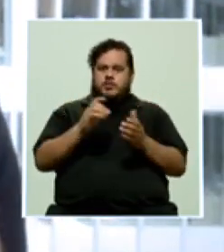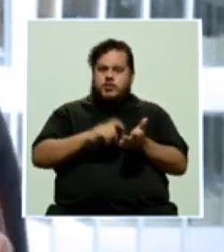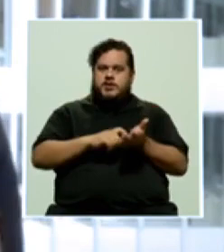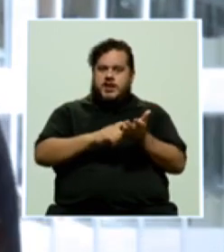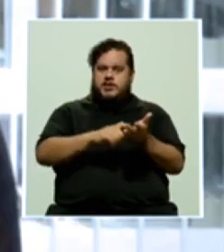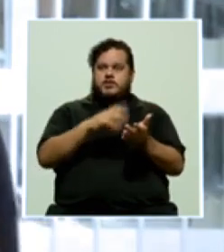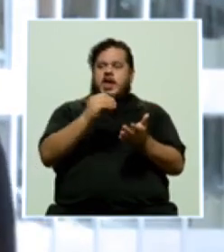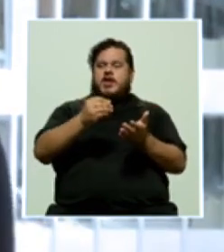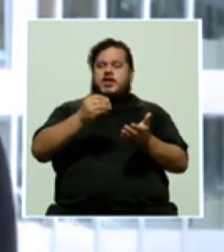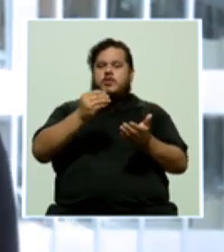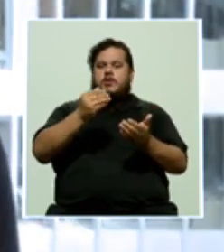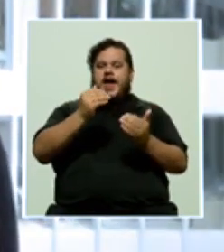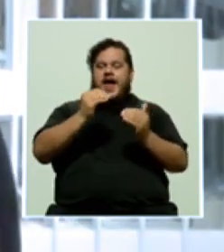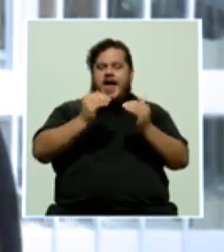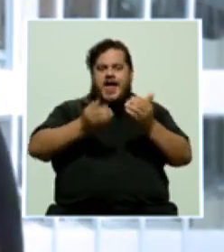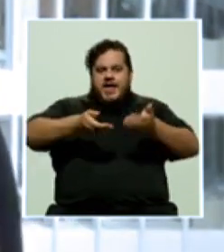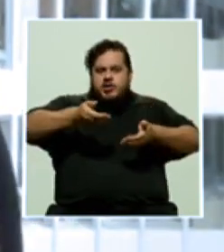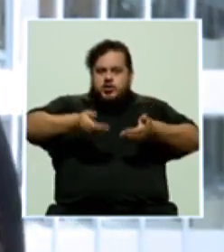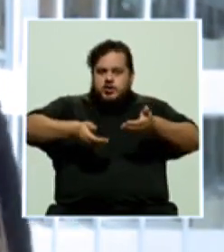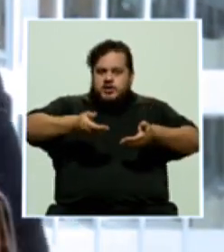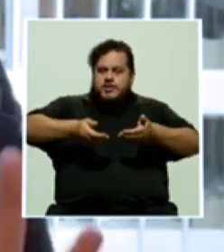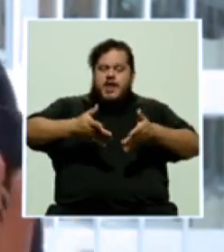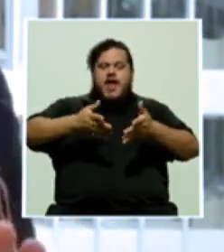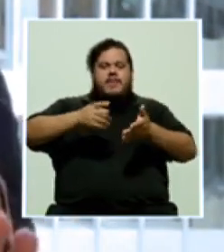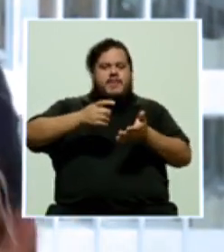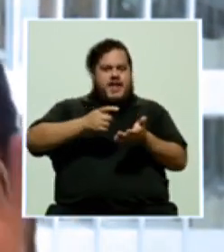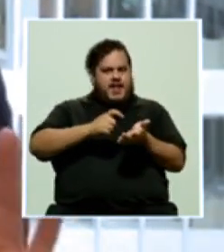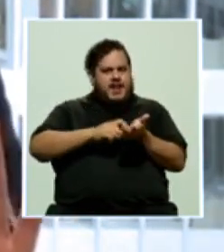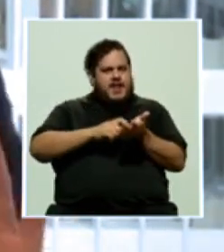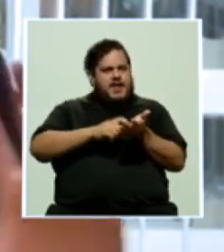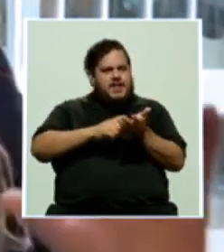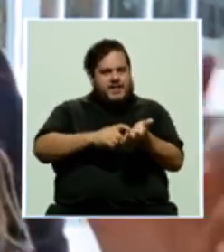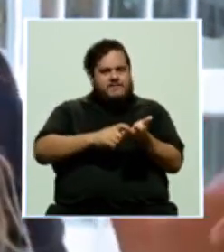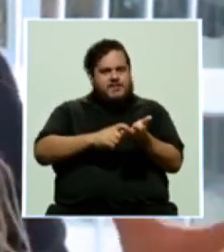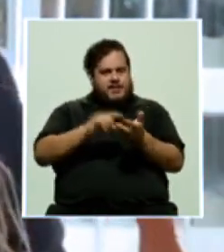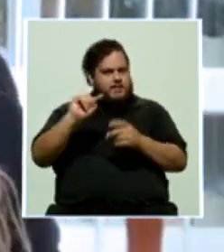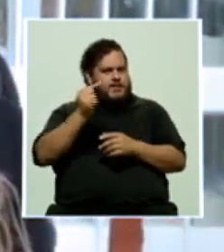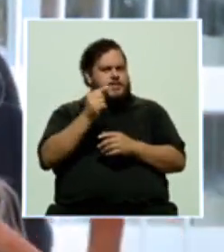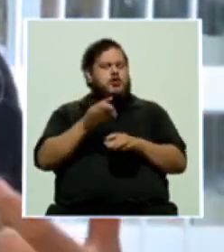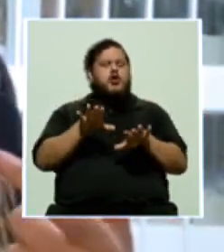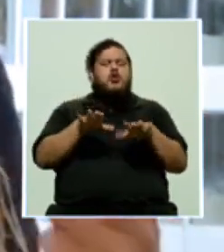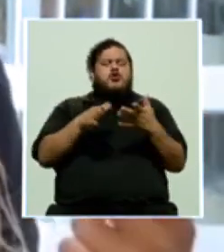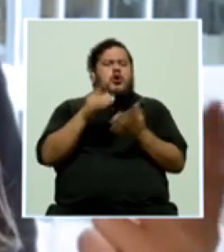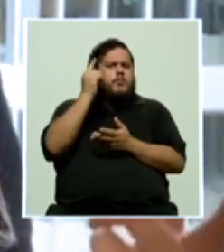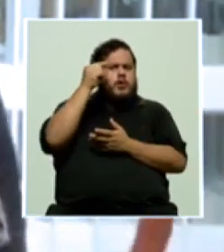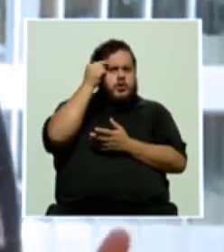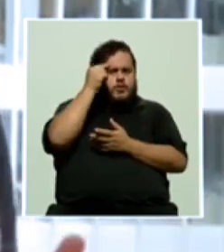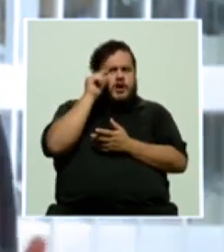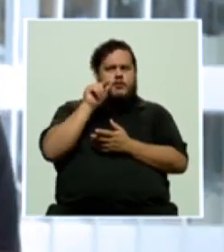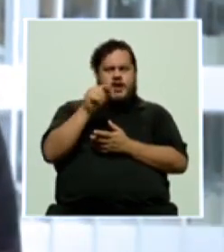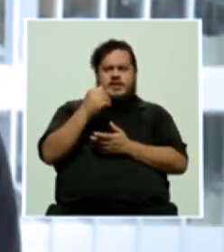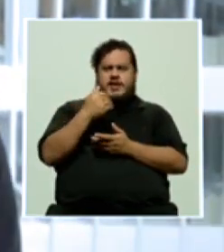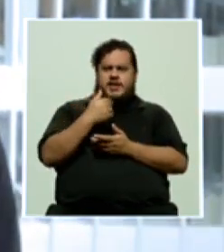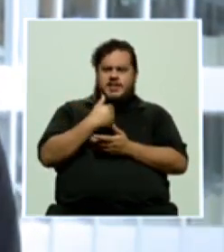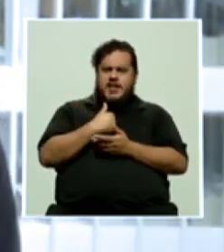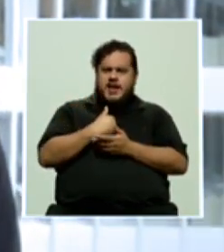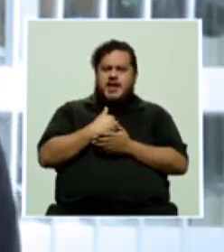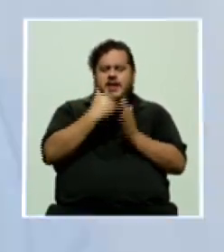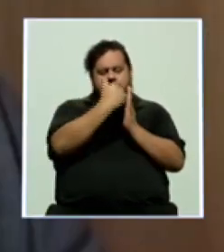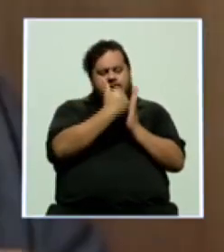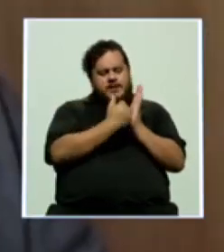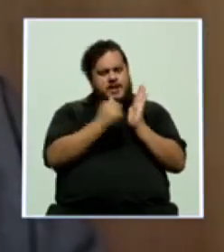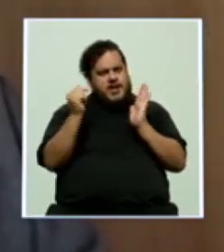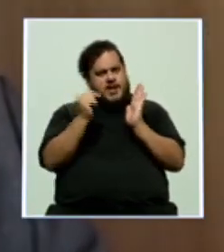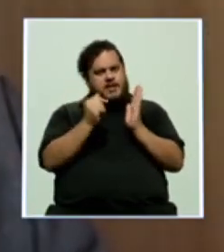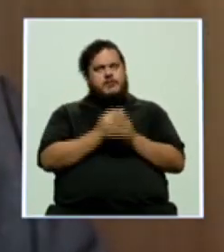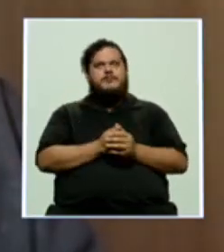y una sostenibilidad del déficit primario. Eso es lo que piden. ¿Cómo? El gobierno es el que tiene que poner esos planteamientos.